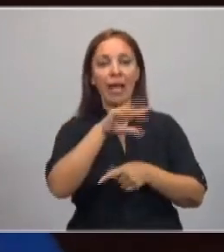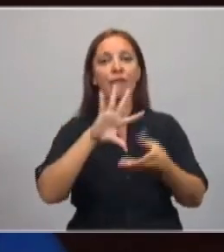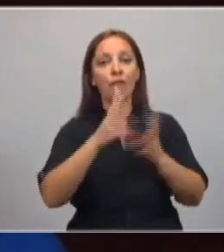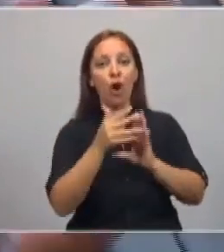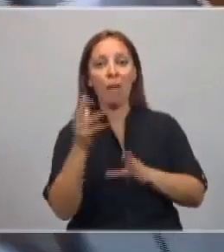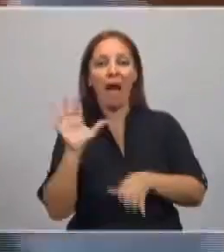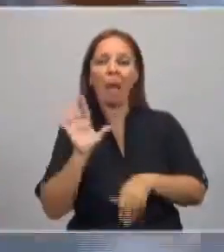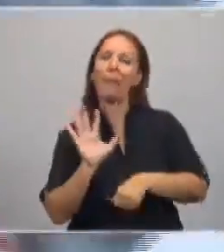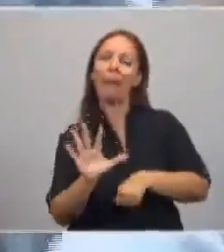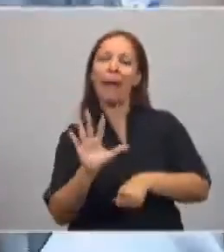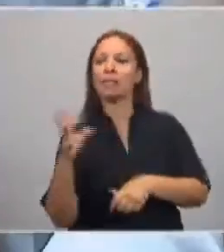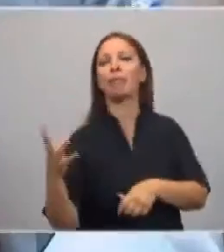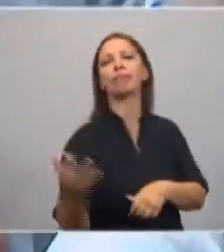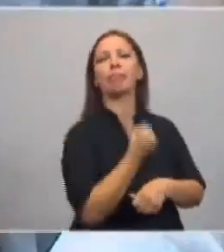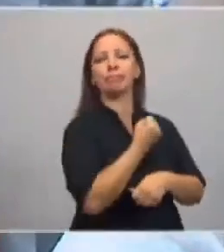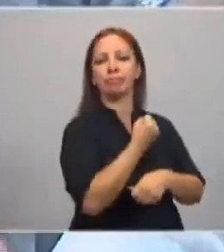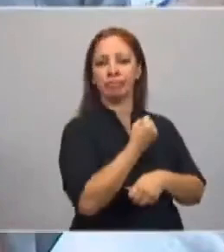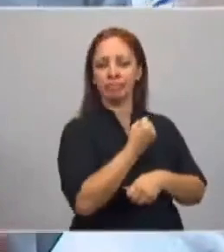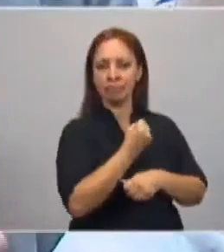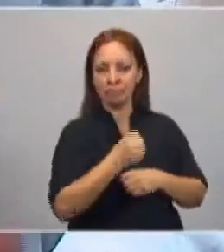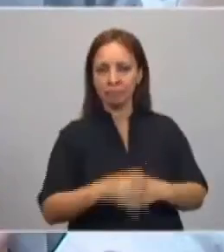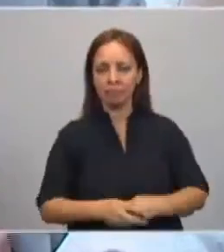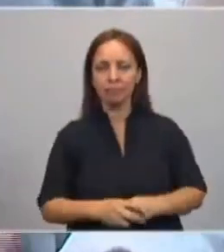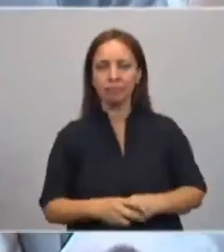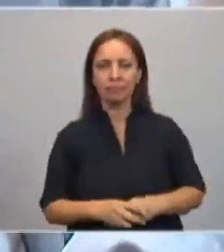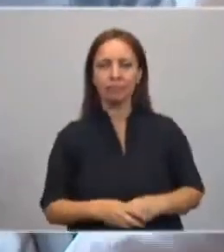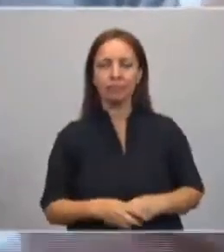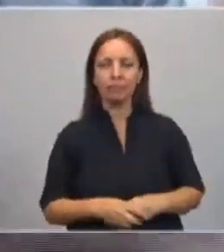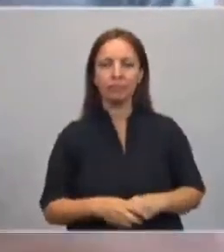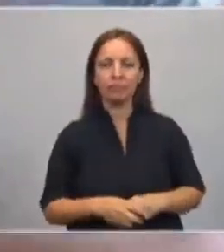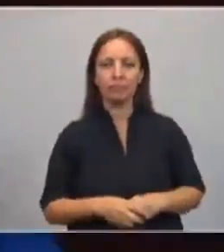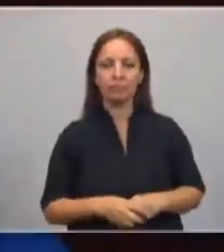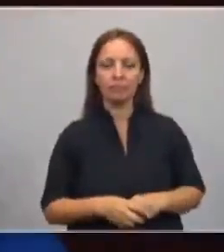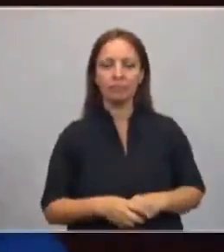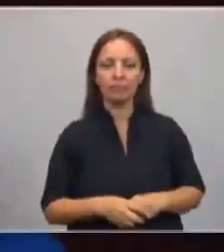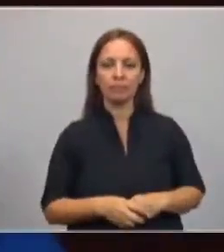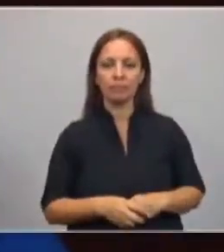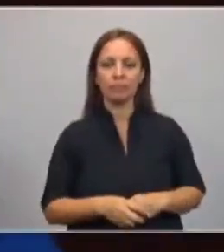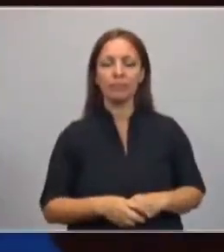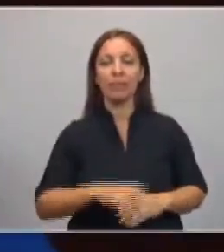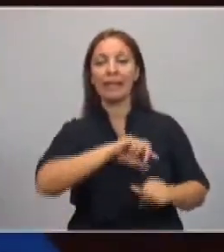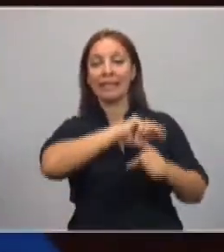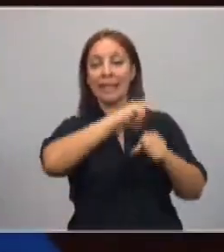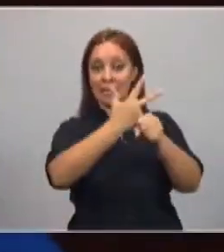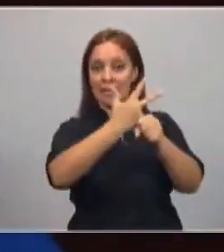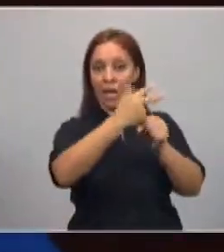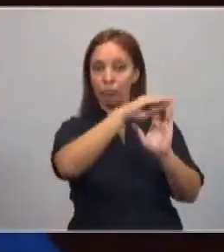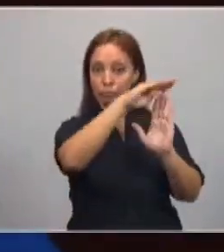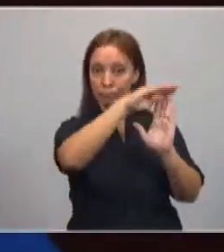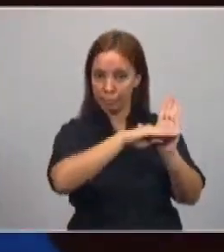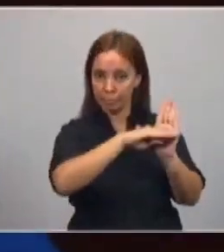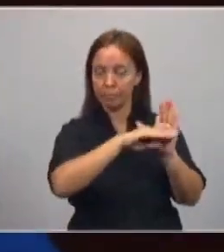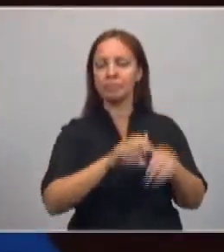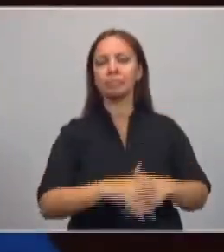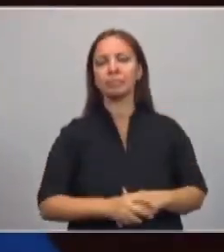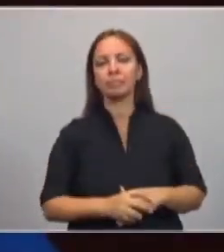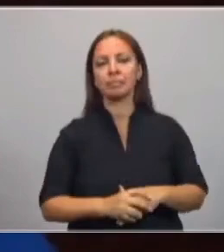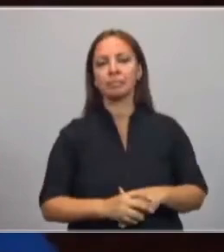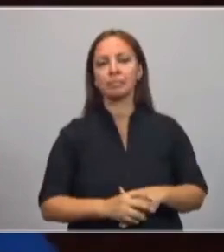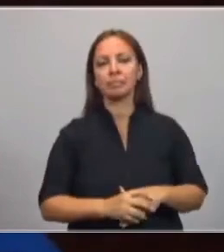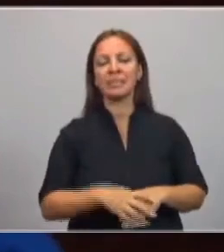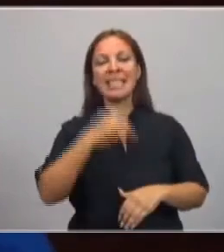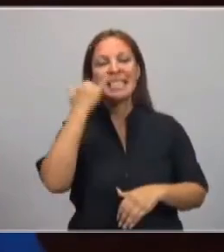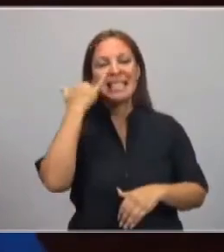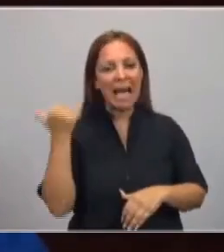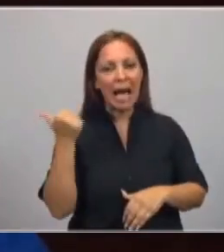vengativamente quitados a las provincias argentinas. Tres, la devolución de